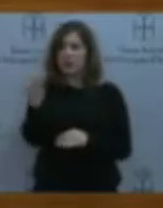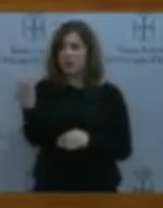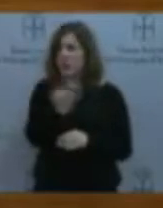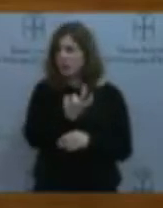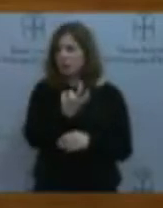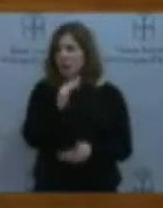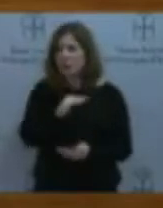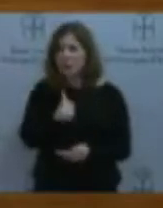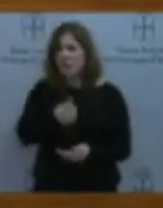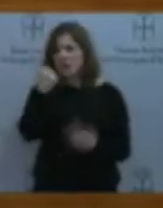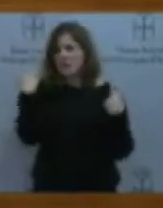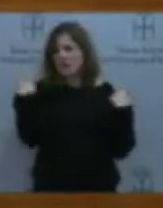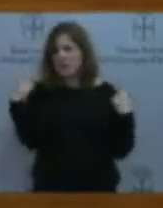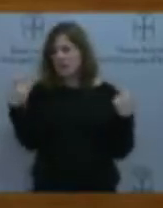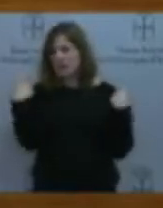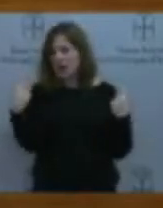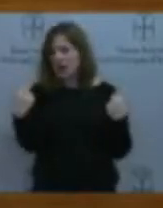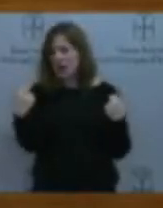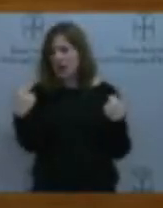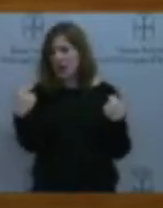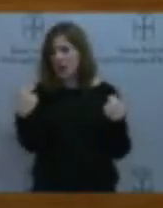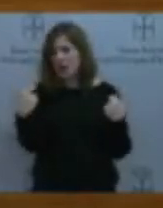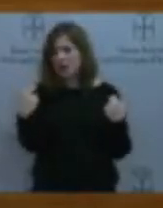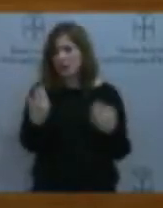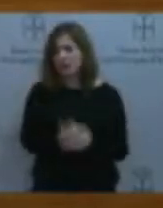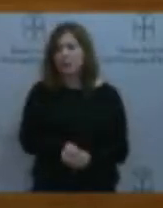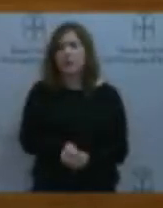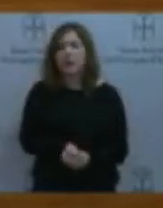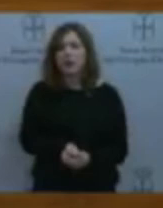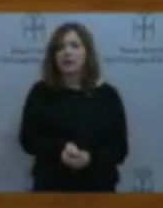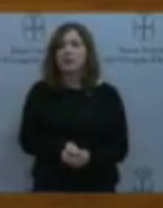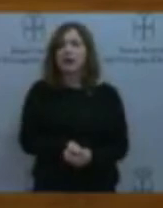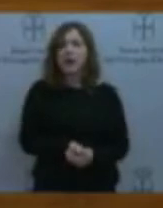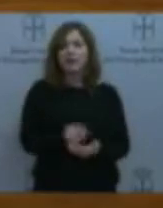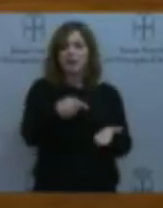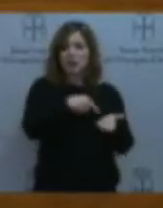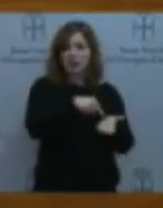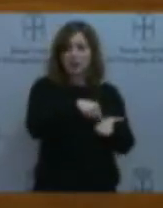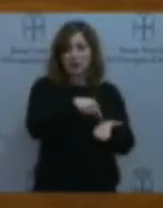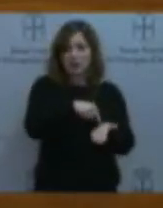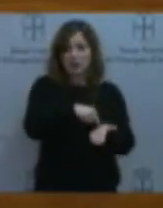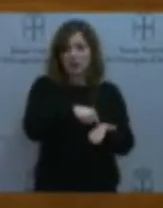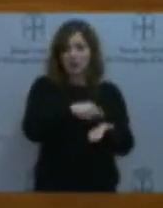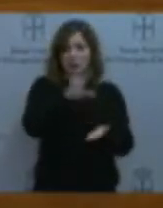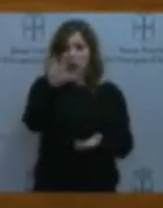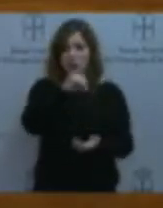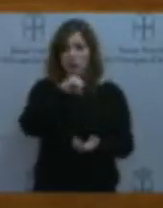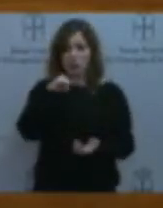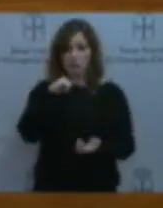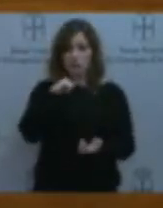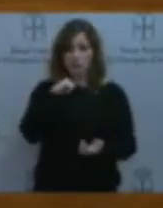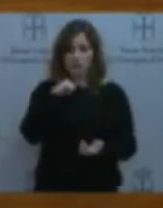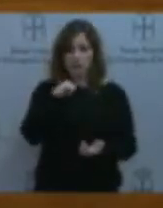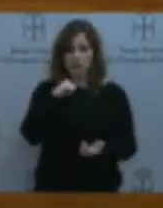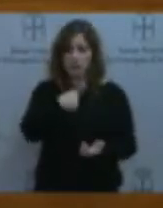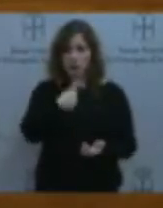más capacidad fiscal, que van a ceder más tributos a las autonomías, nosotros debemos decir que